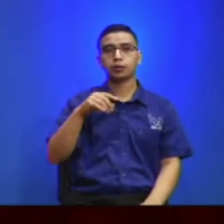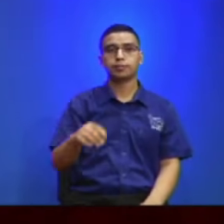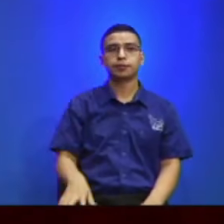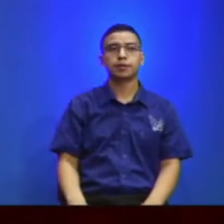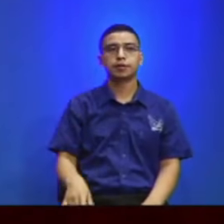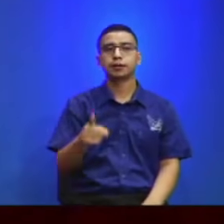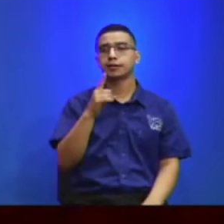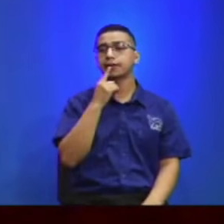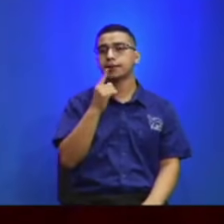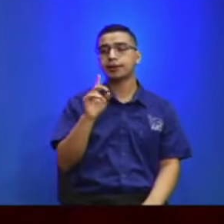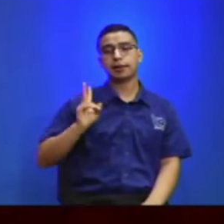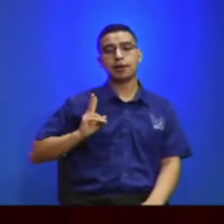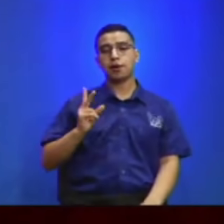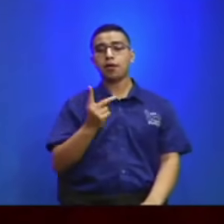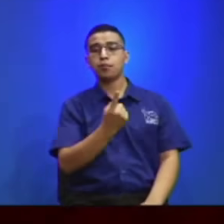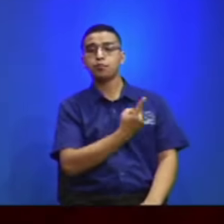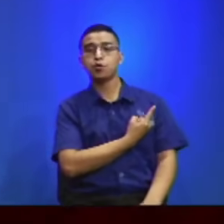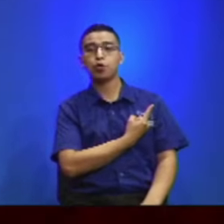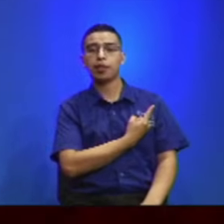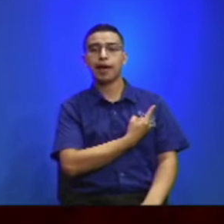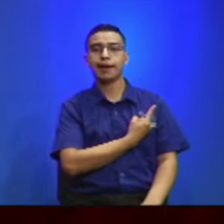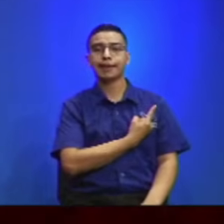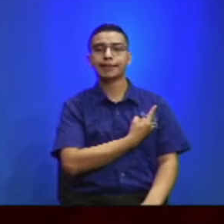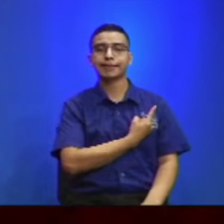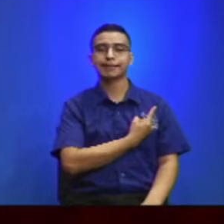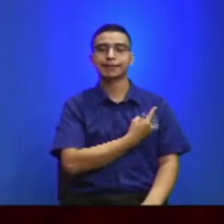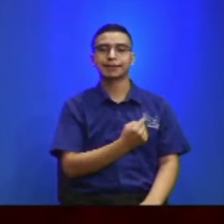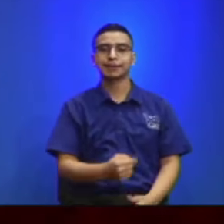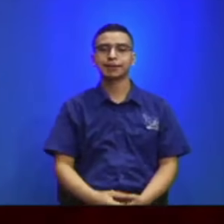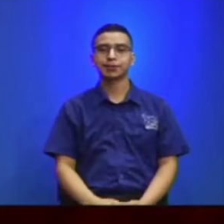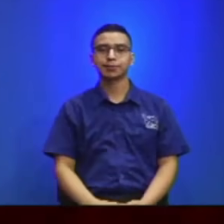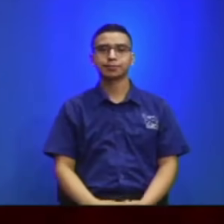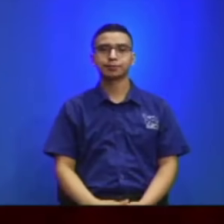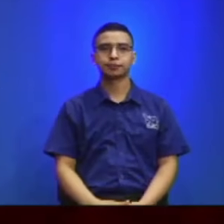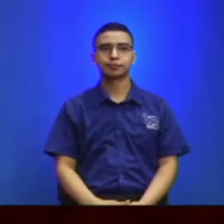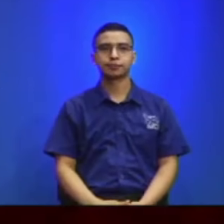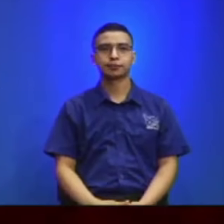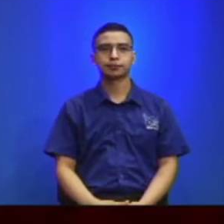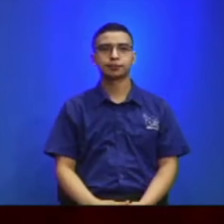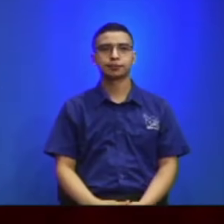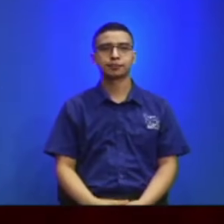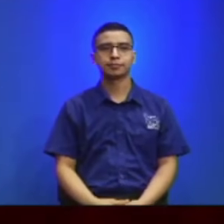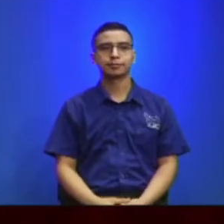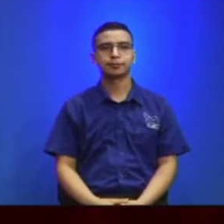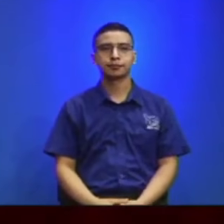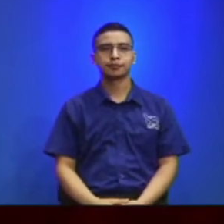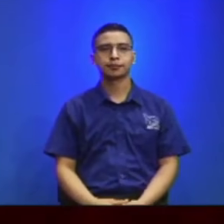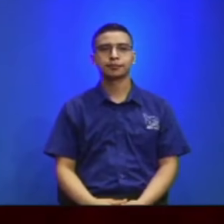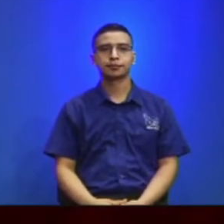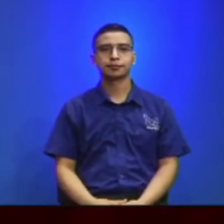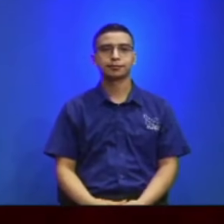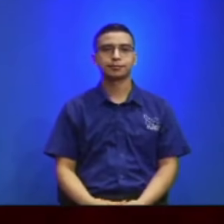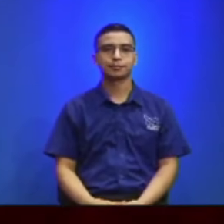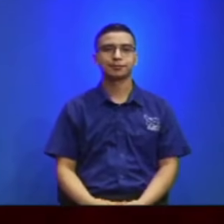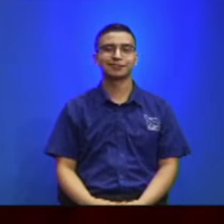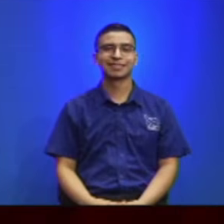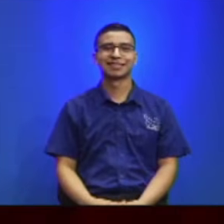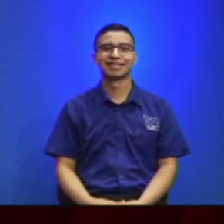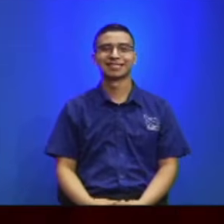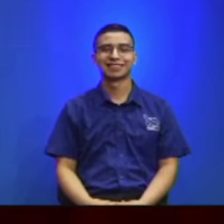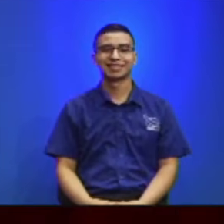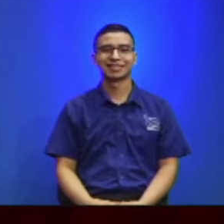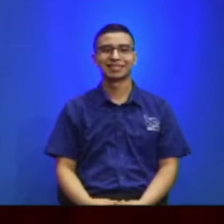qué nombre éxito a aquí hubieran hecho bullying y cómo está bueno